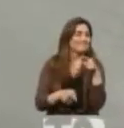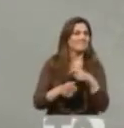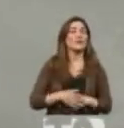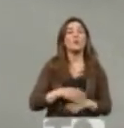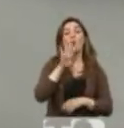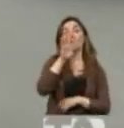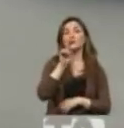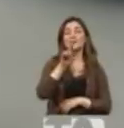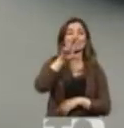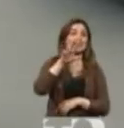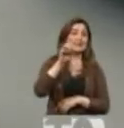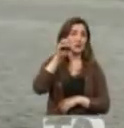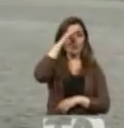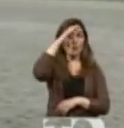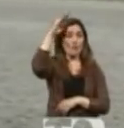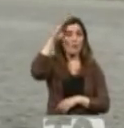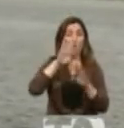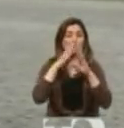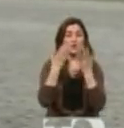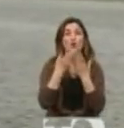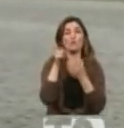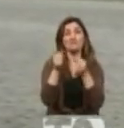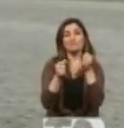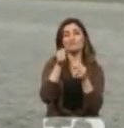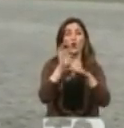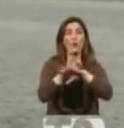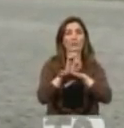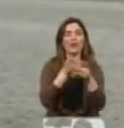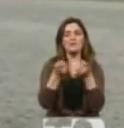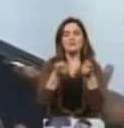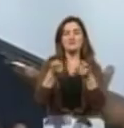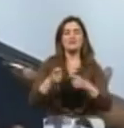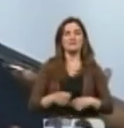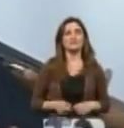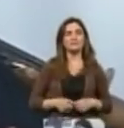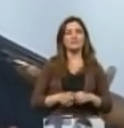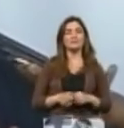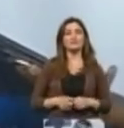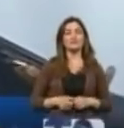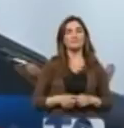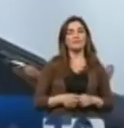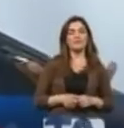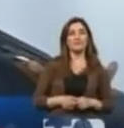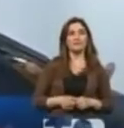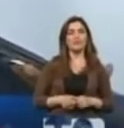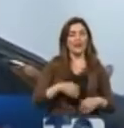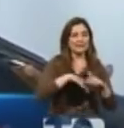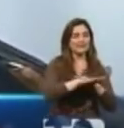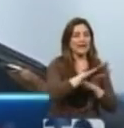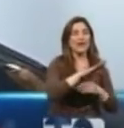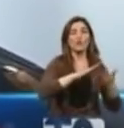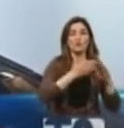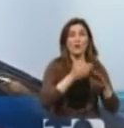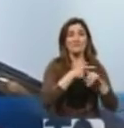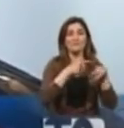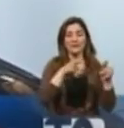más de 4.300 uniformados de la Comisión de Tránsito del Ecuador estarán en las vías. Tanto en las salidas y entradas de los pueblos,